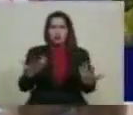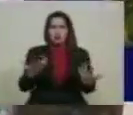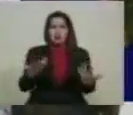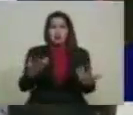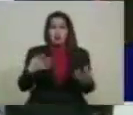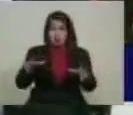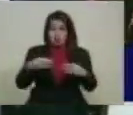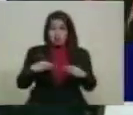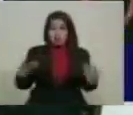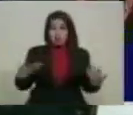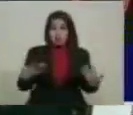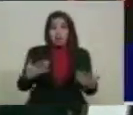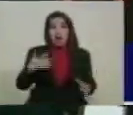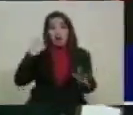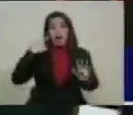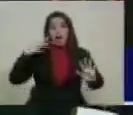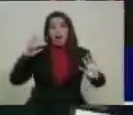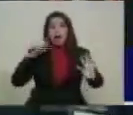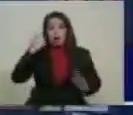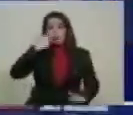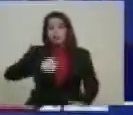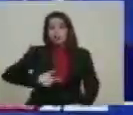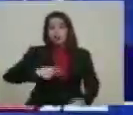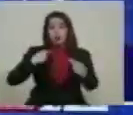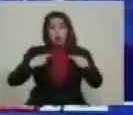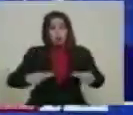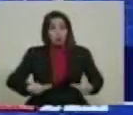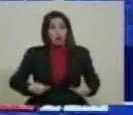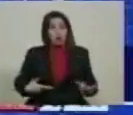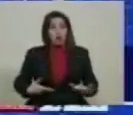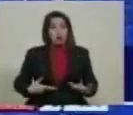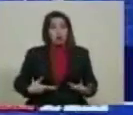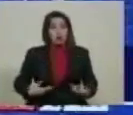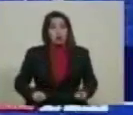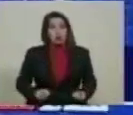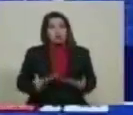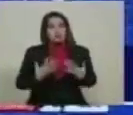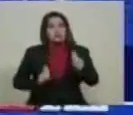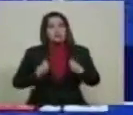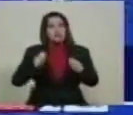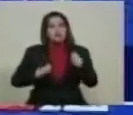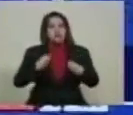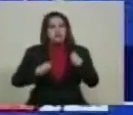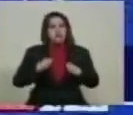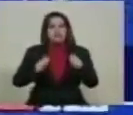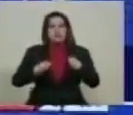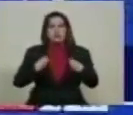Ah, que somos humanos, que a veces se acumulan resquemores.